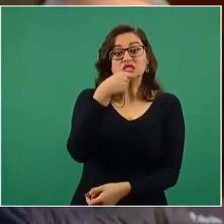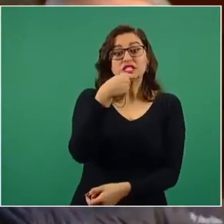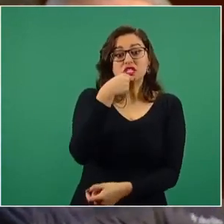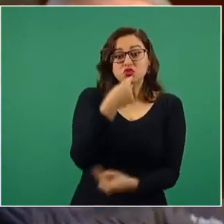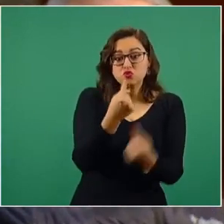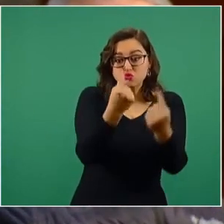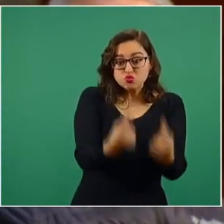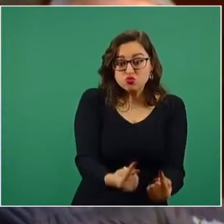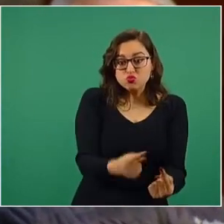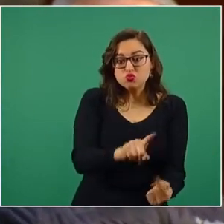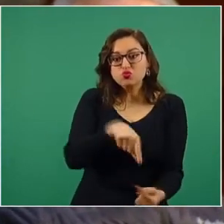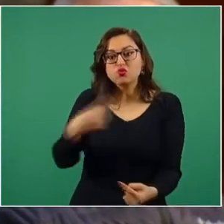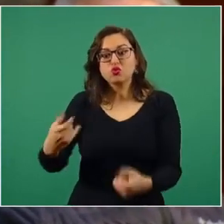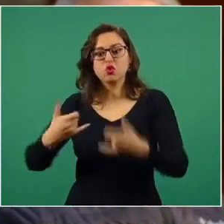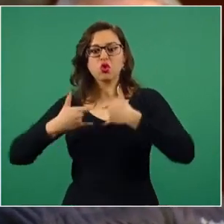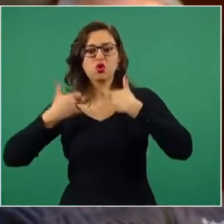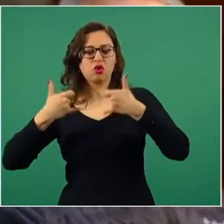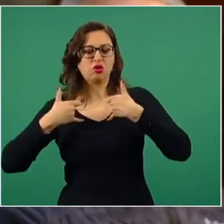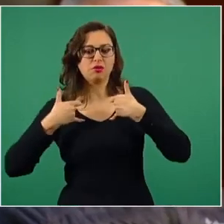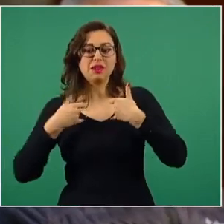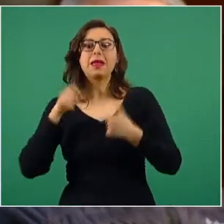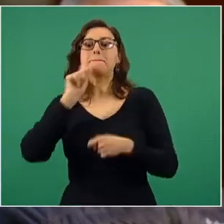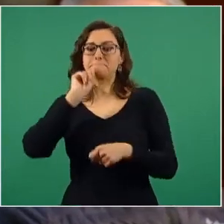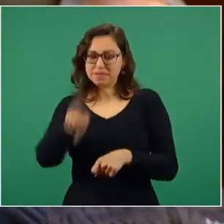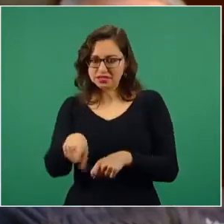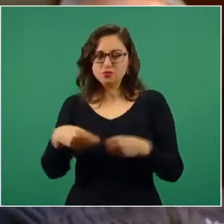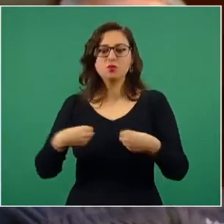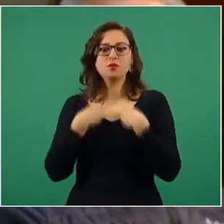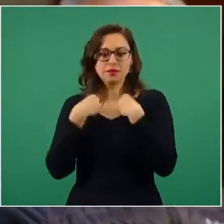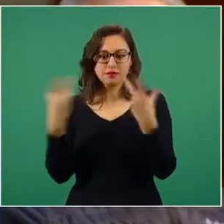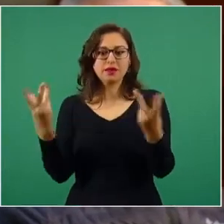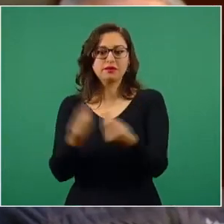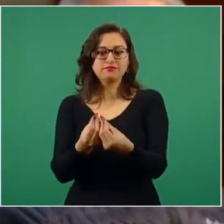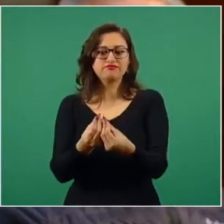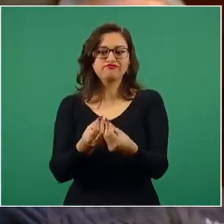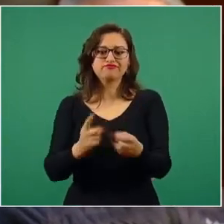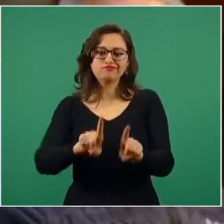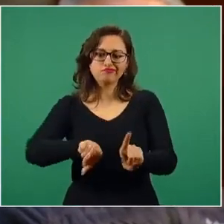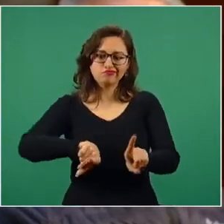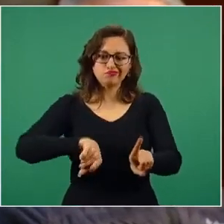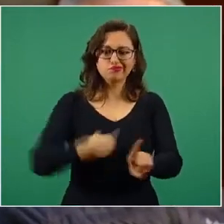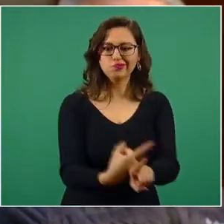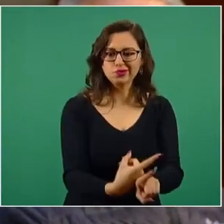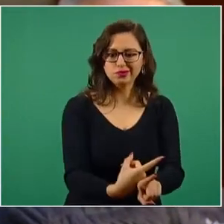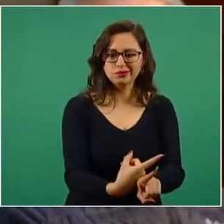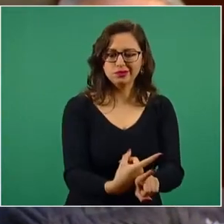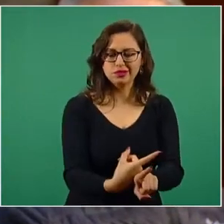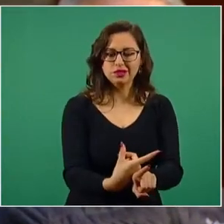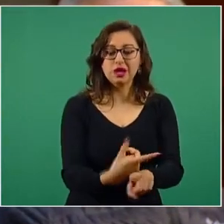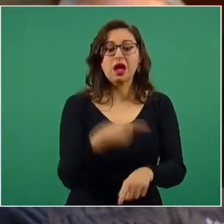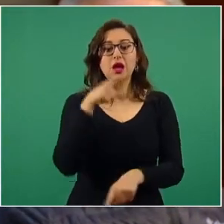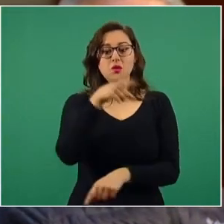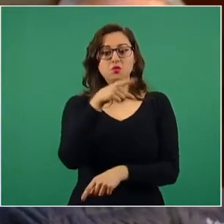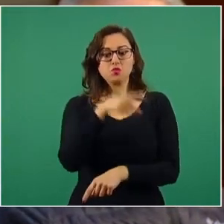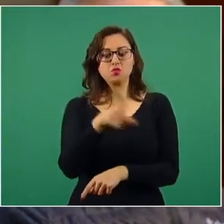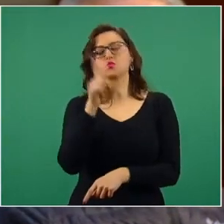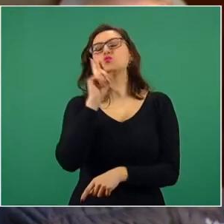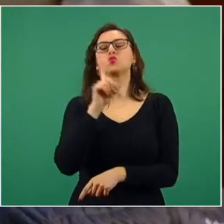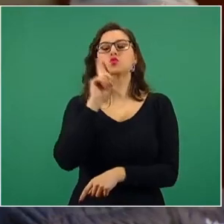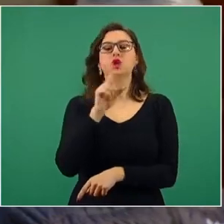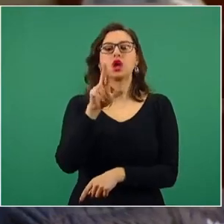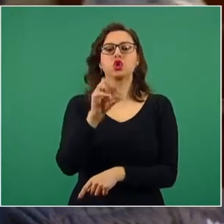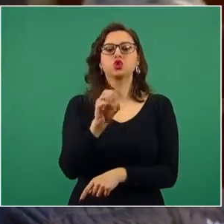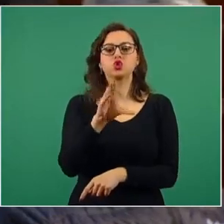la Trata y de la cual depende este refugio es Rosy Orozco, exdiputada